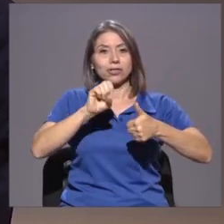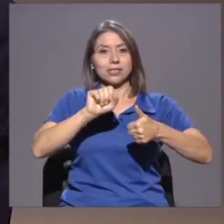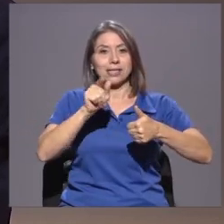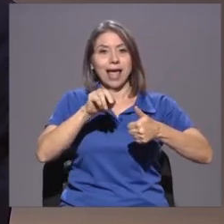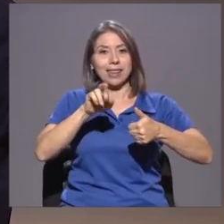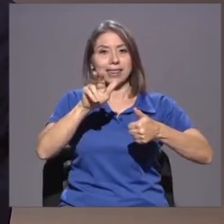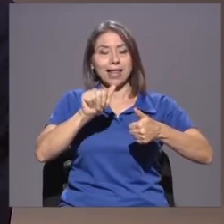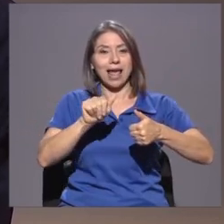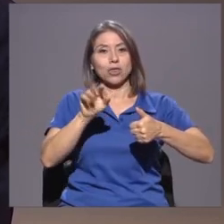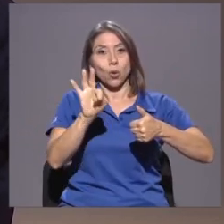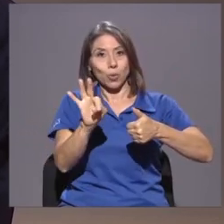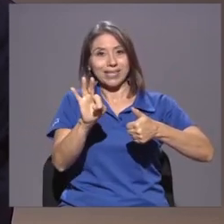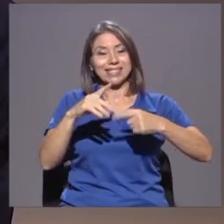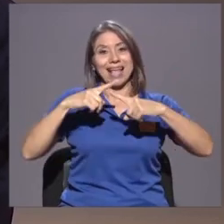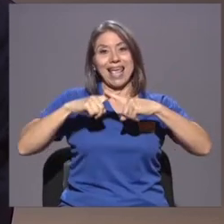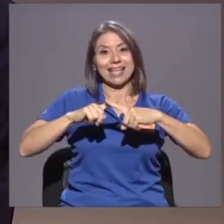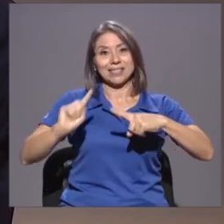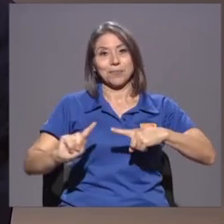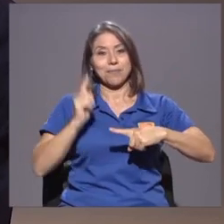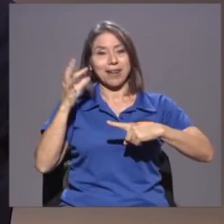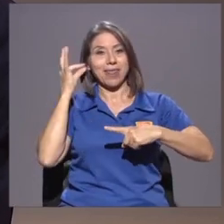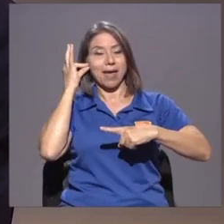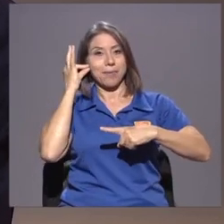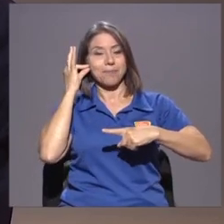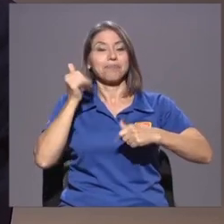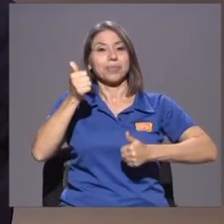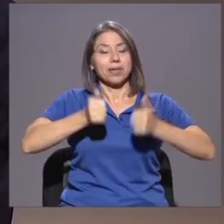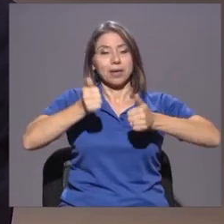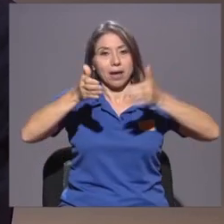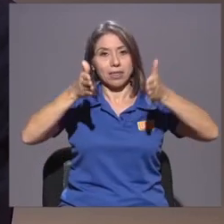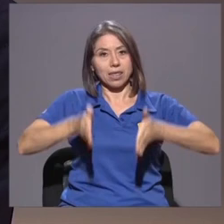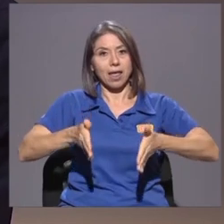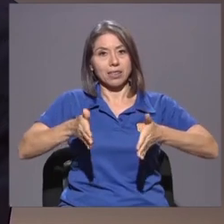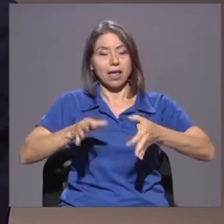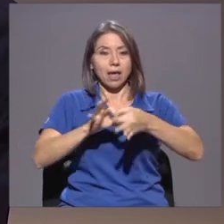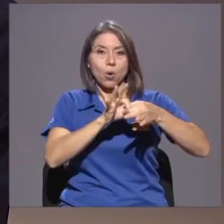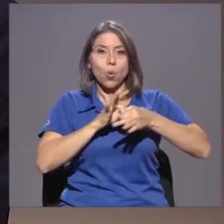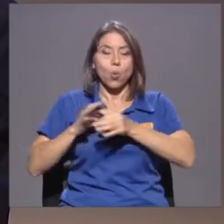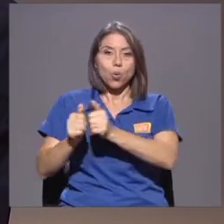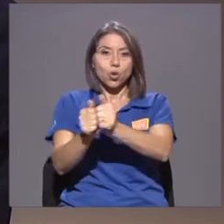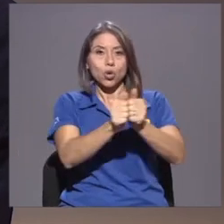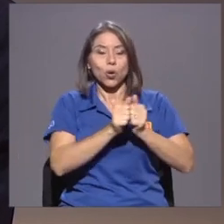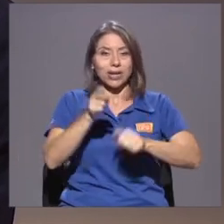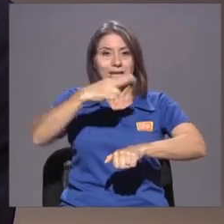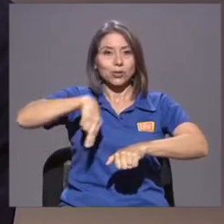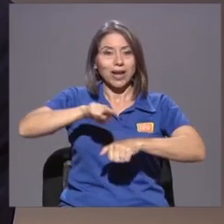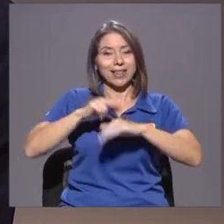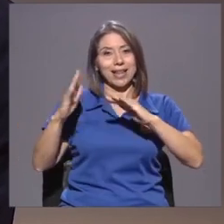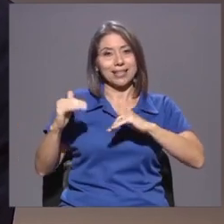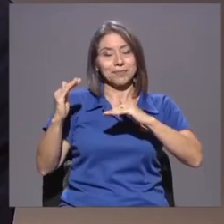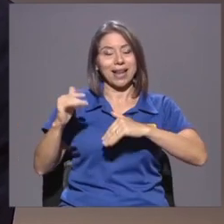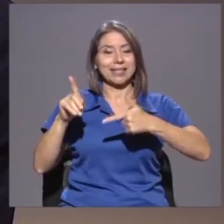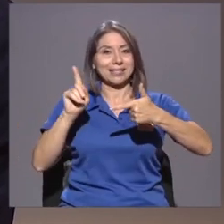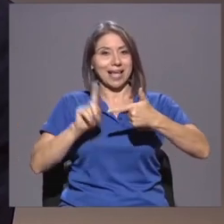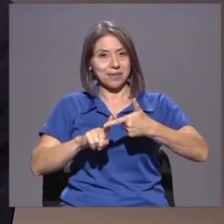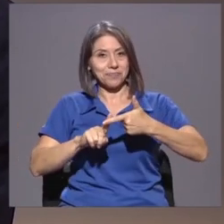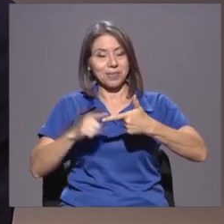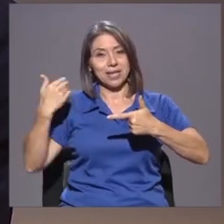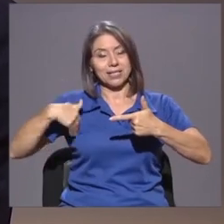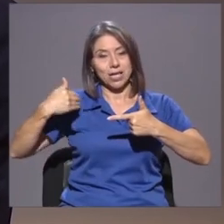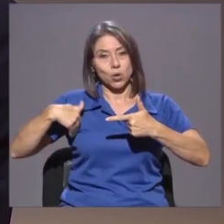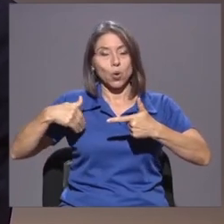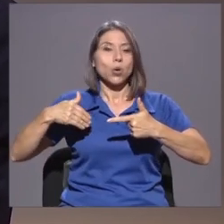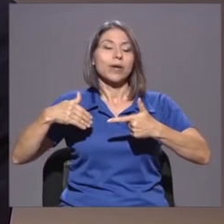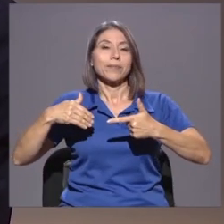primera dama y además bueno candidata de la unión nacional de la esperanza y el señor